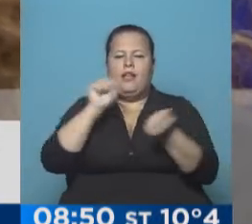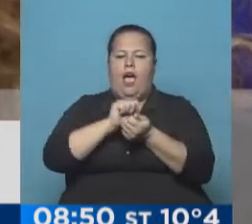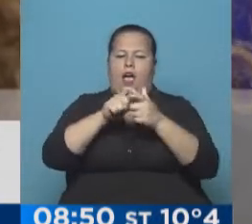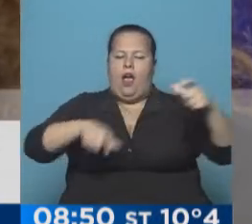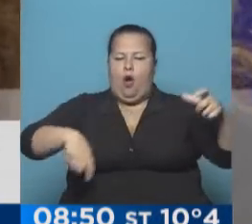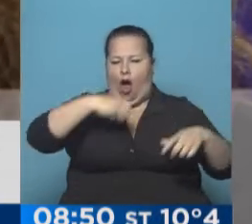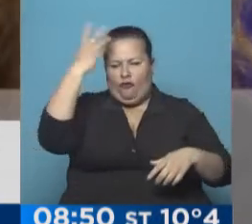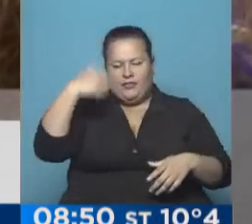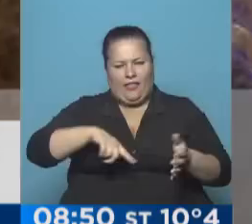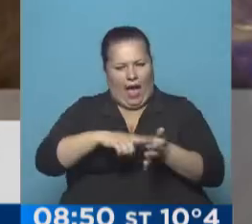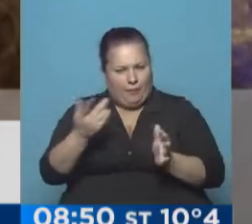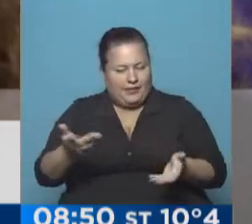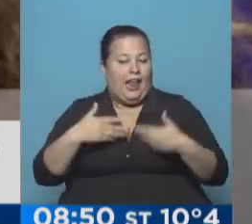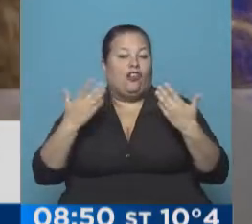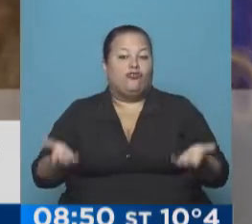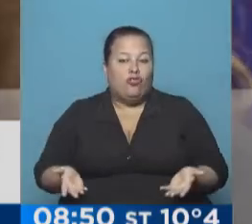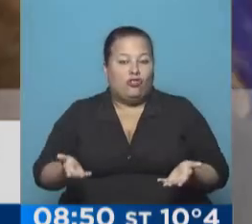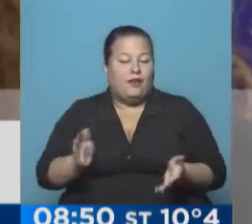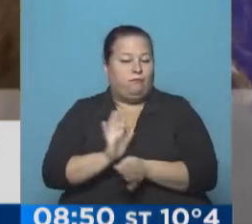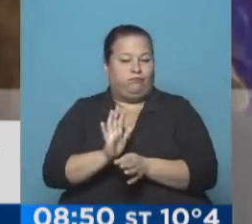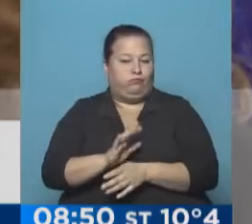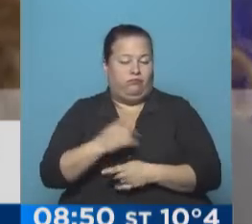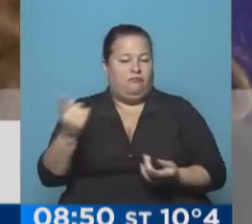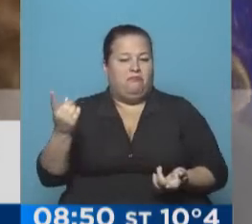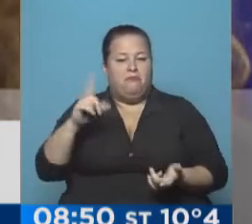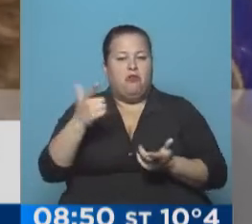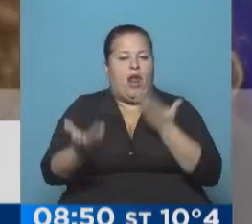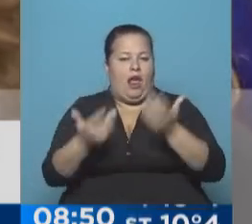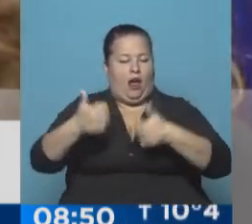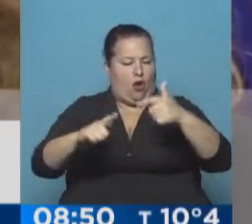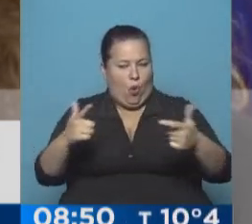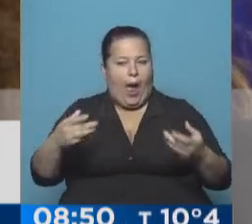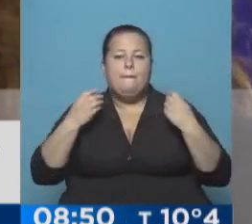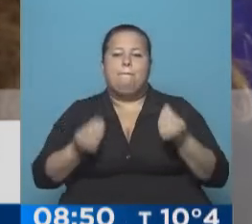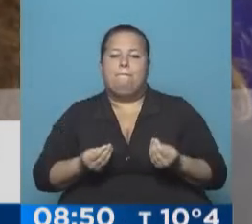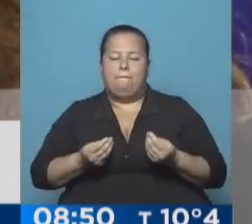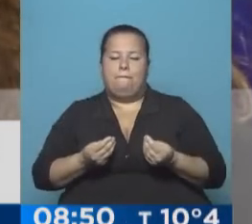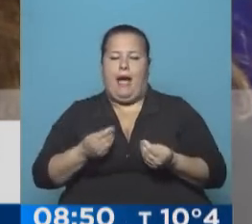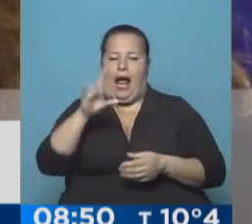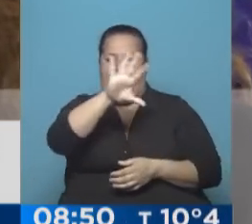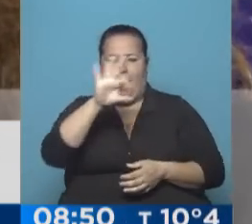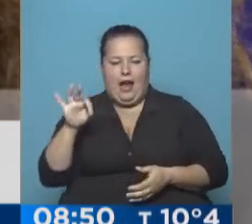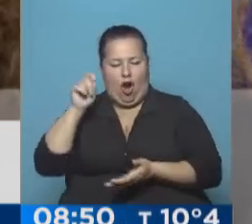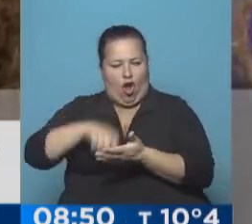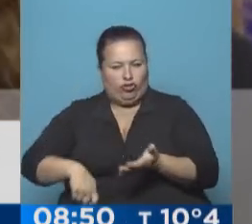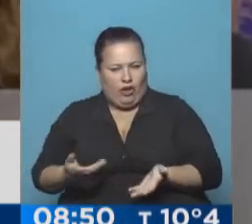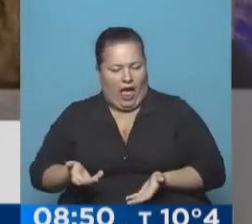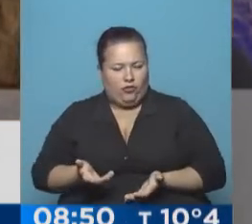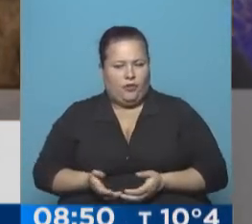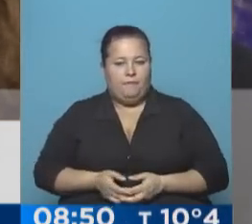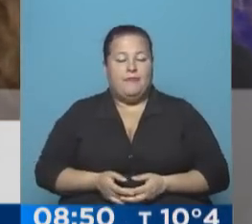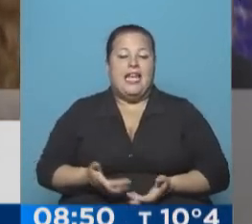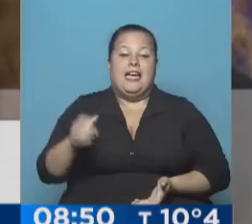oficial de la ciudad de Buenos Aires por lo tanto no tuvieron ningún tipo de licitación para para ser contratadas eh